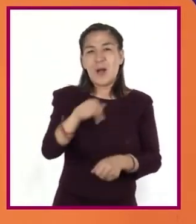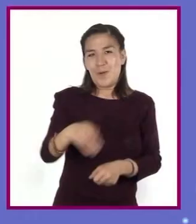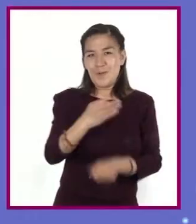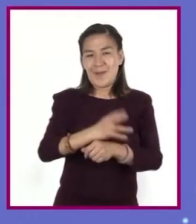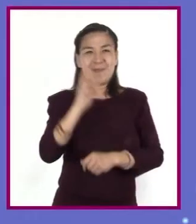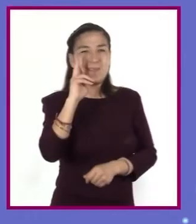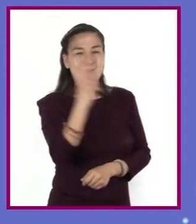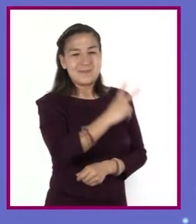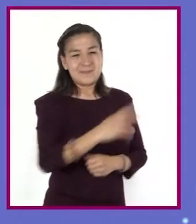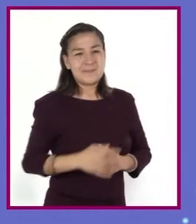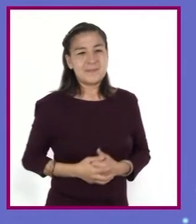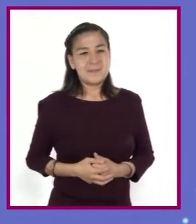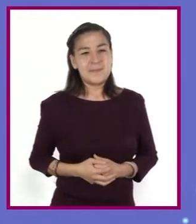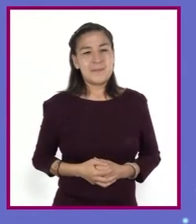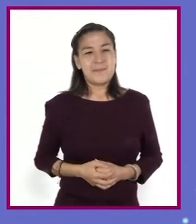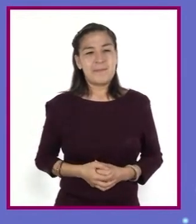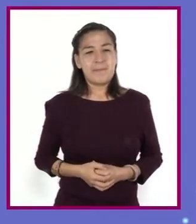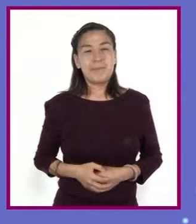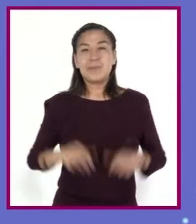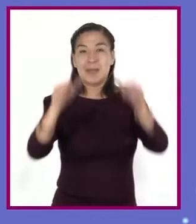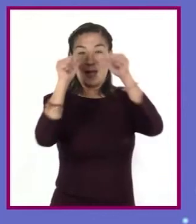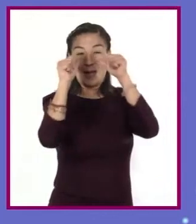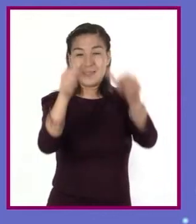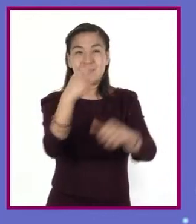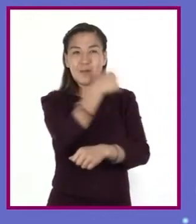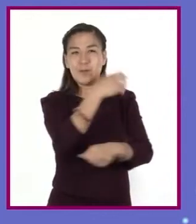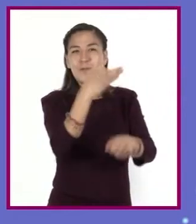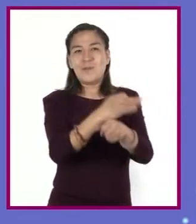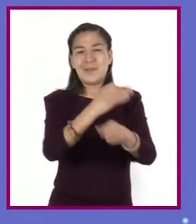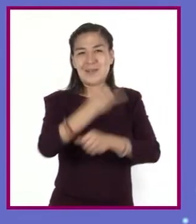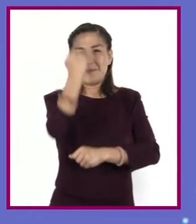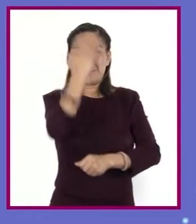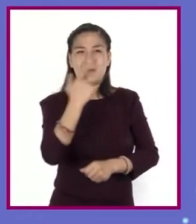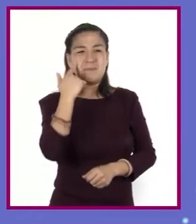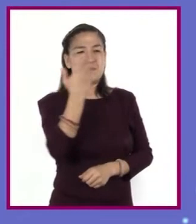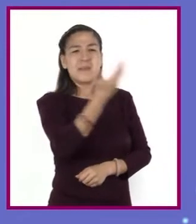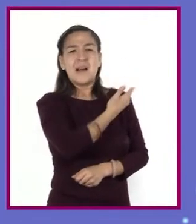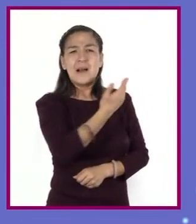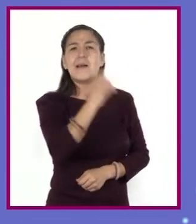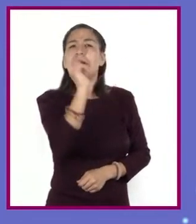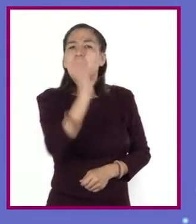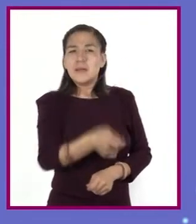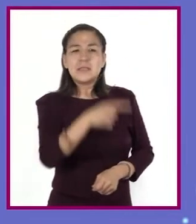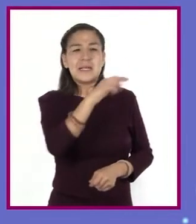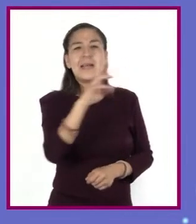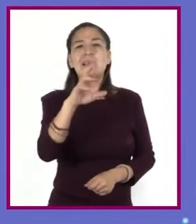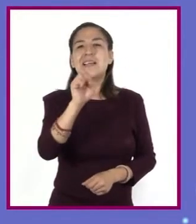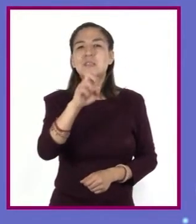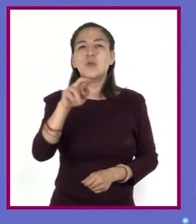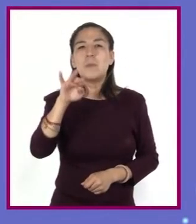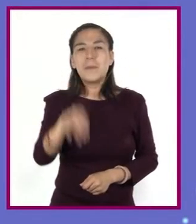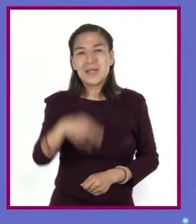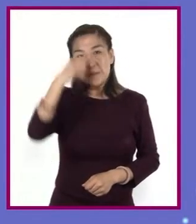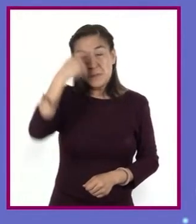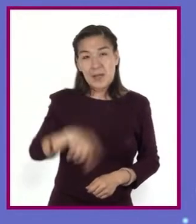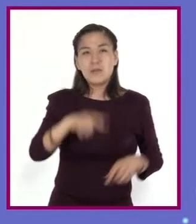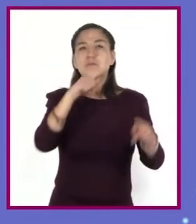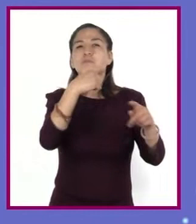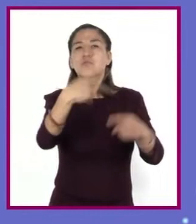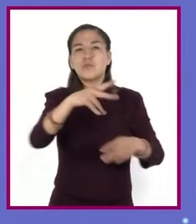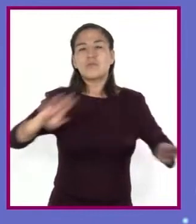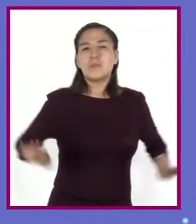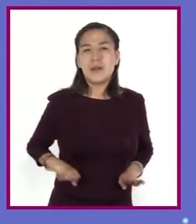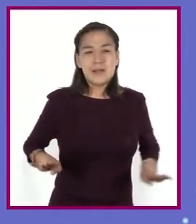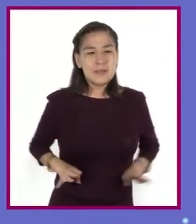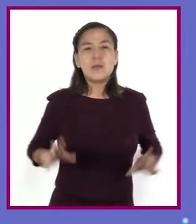Veámoslo. Pongan atención a la siguiente imagen e identifiquen el resumen que cumple con las características